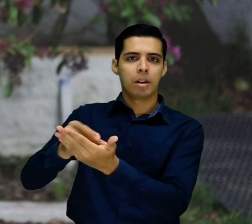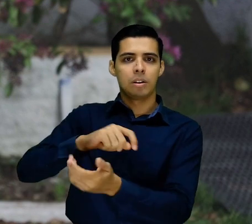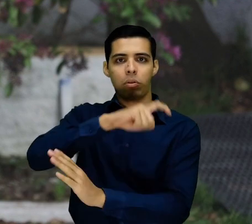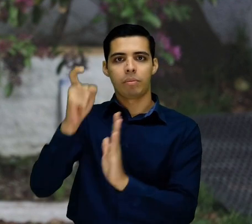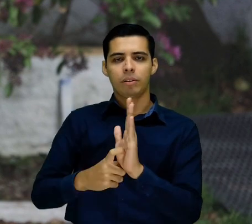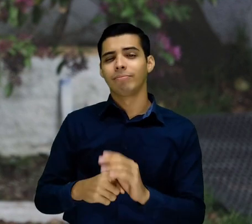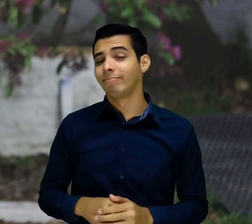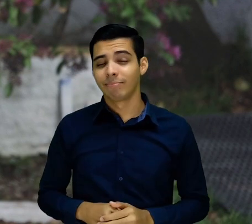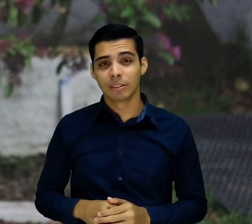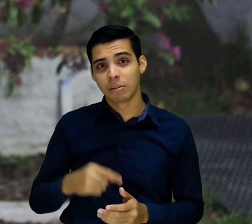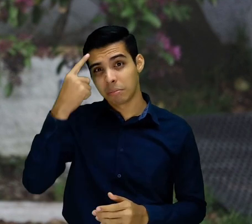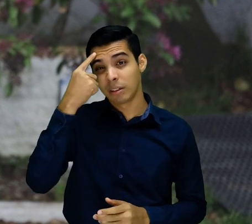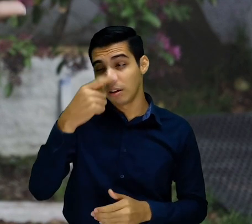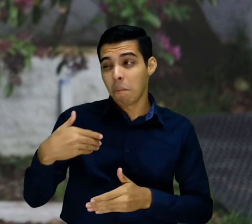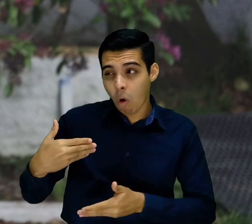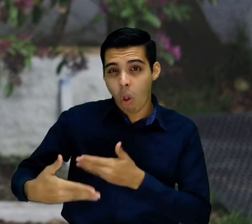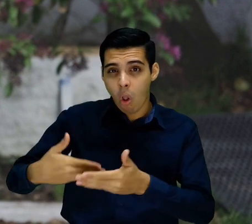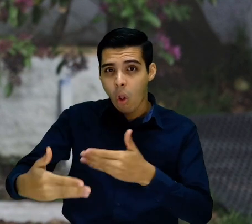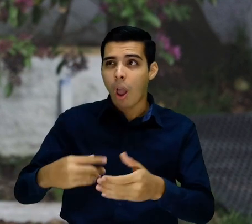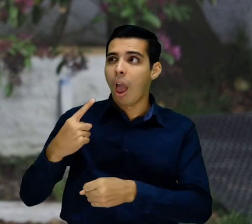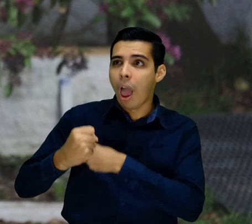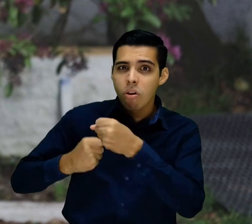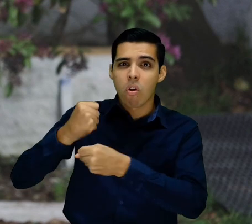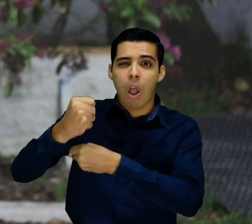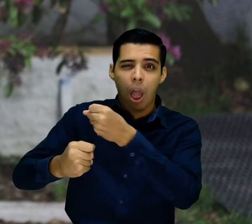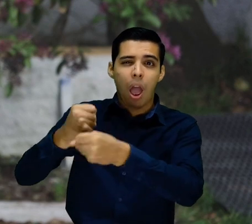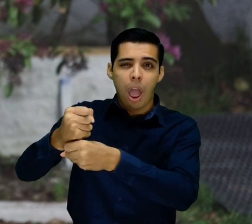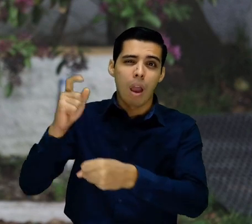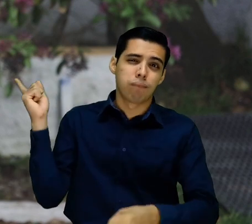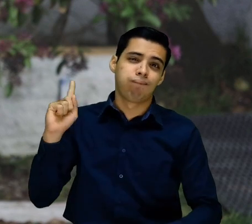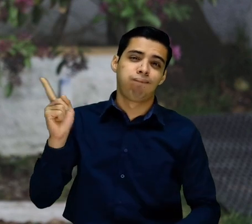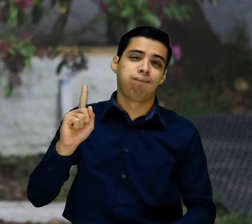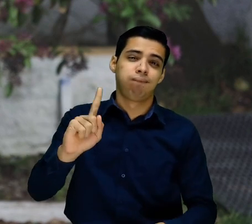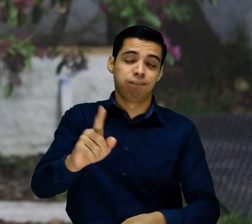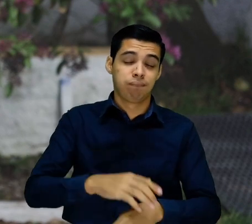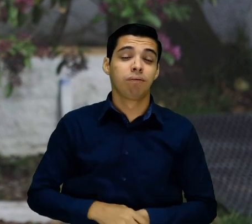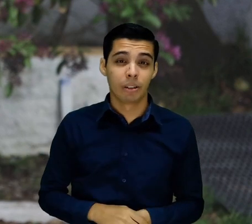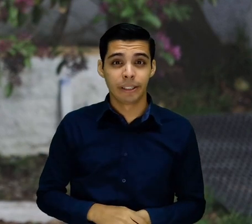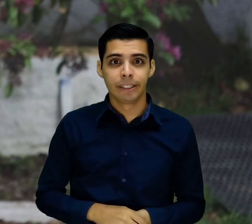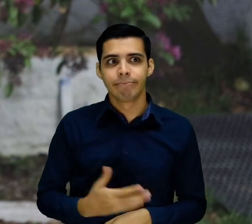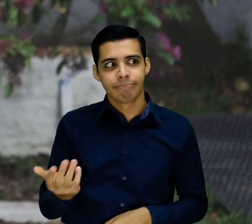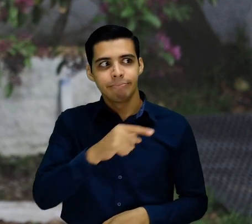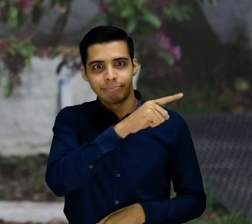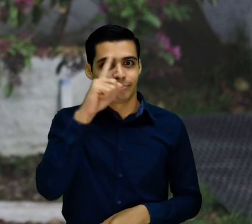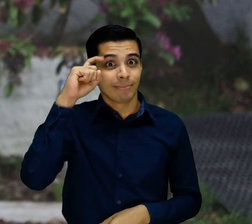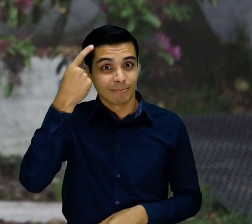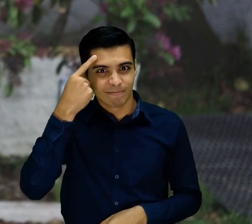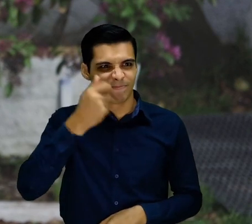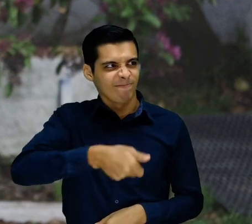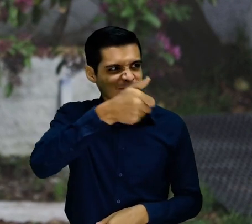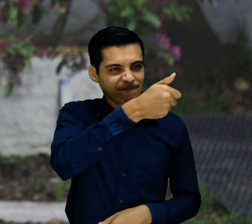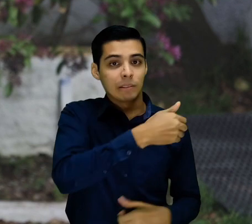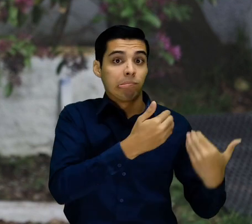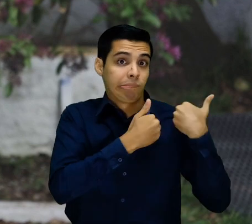paso. Y esto no es en un término de 1 o 2 o 3 años. Esto conlleva un tiempo prudente en el que, sobre todo desde los cargos